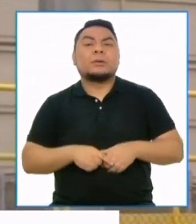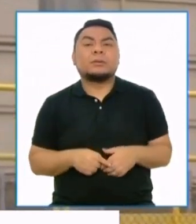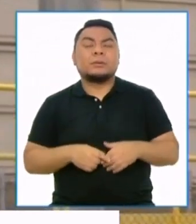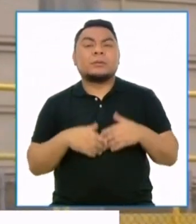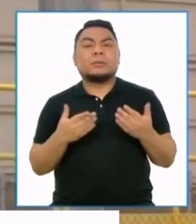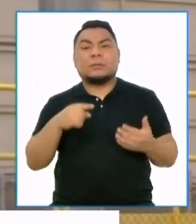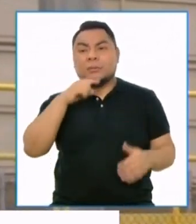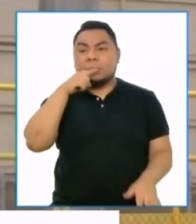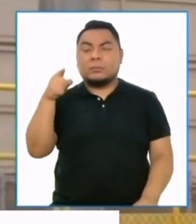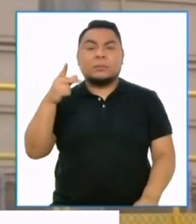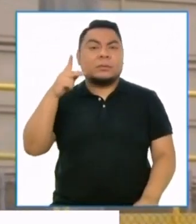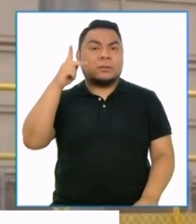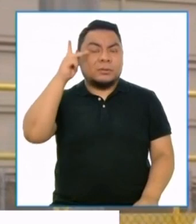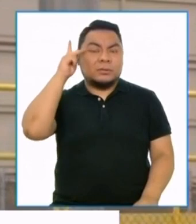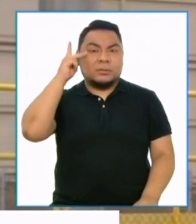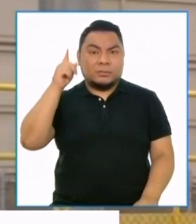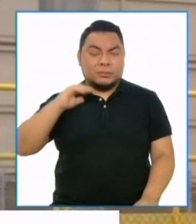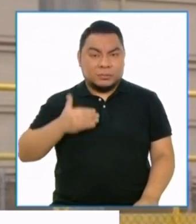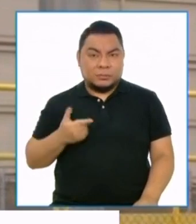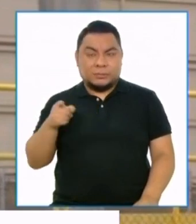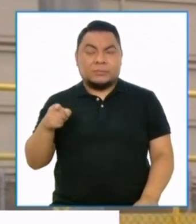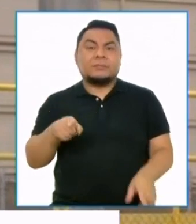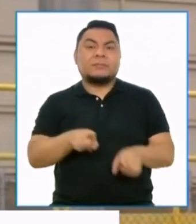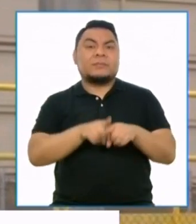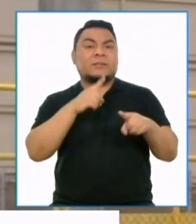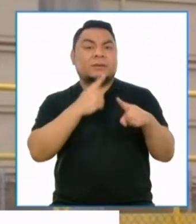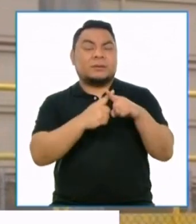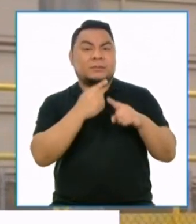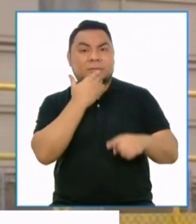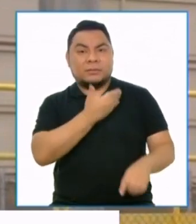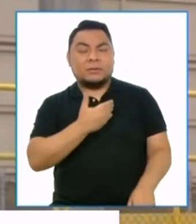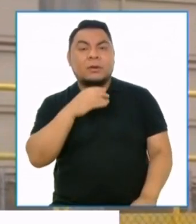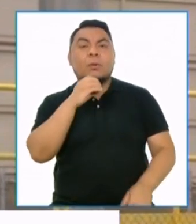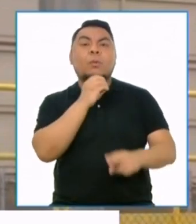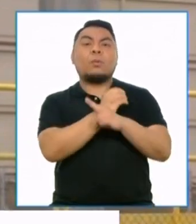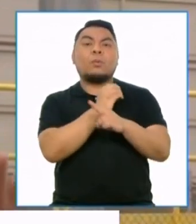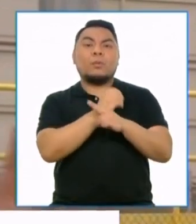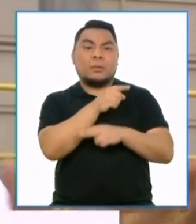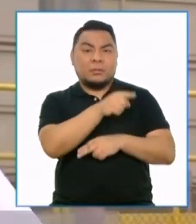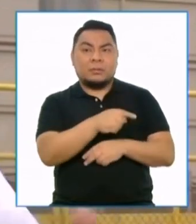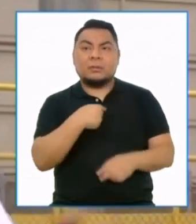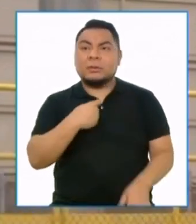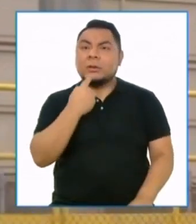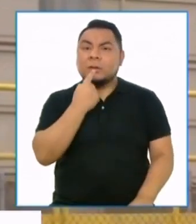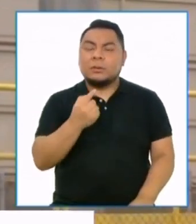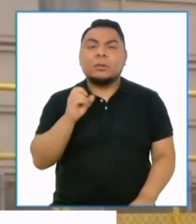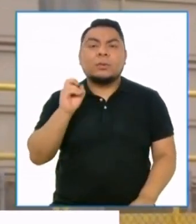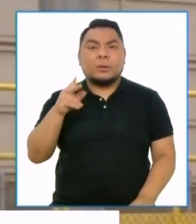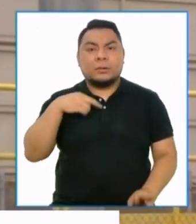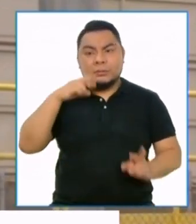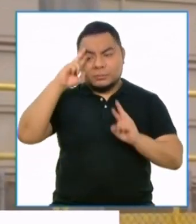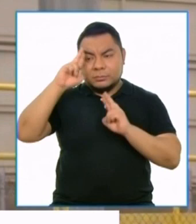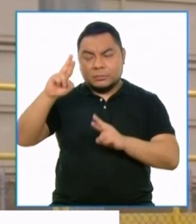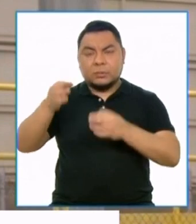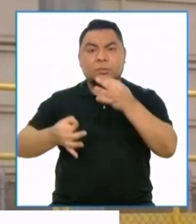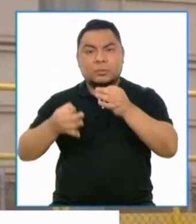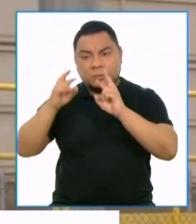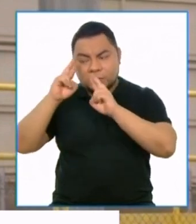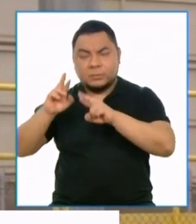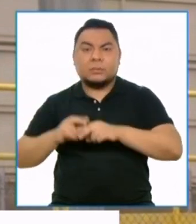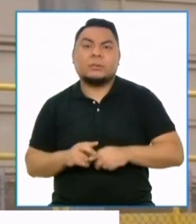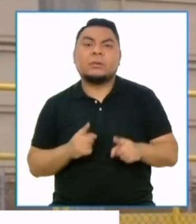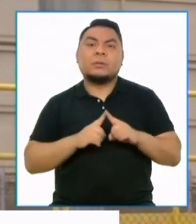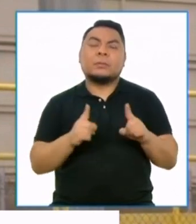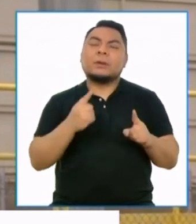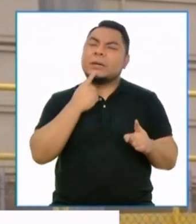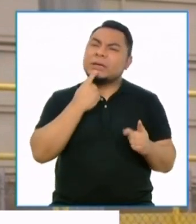Humala, no dijimos que respetábamos al Poder Judicial, pero que discrepábamos porque una persona debe ser privado